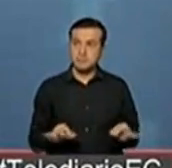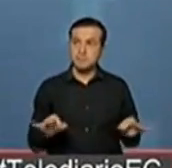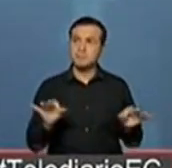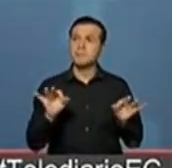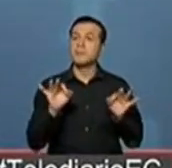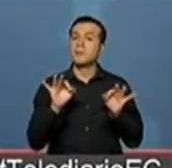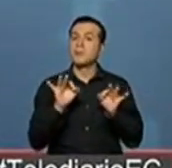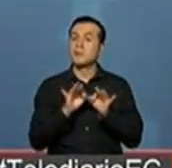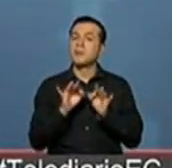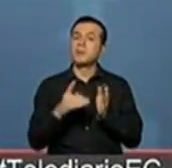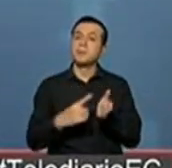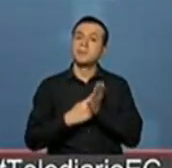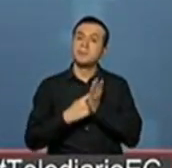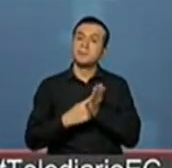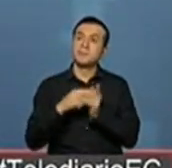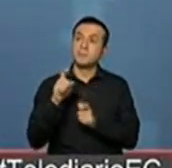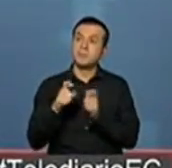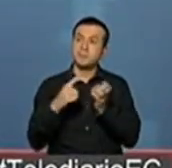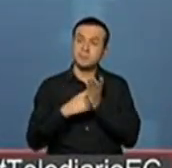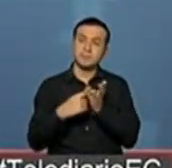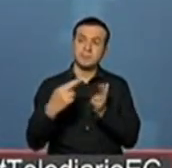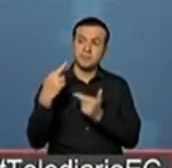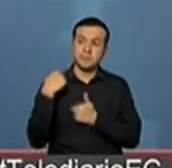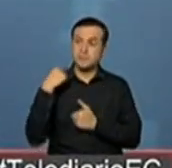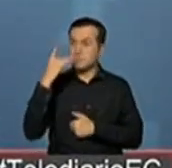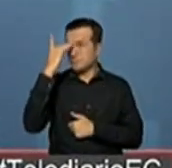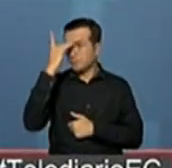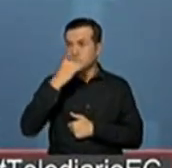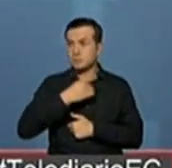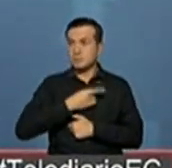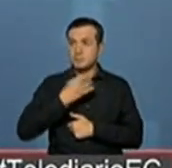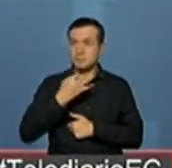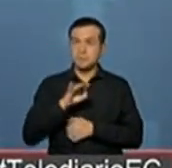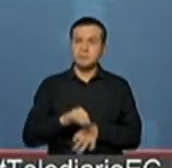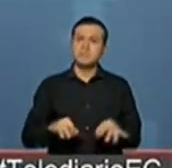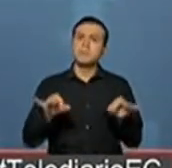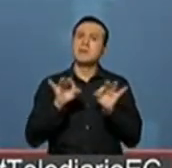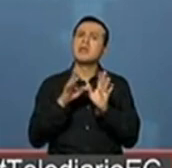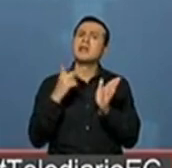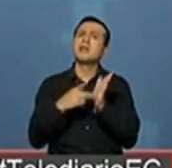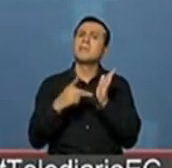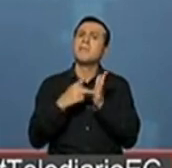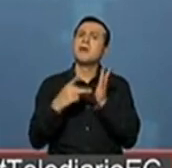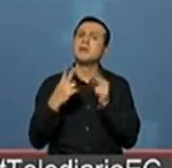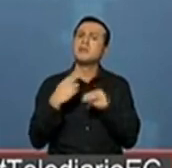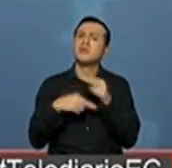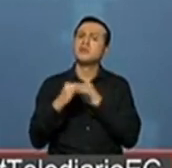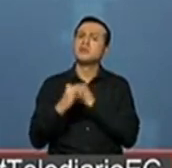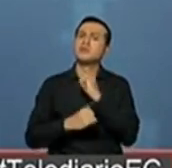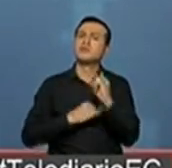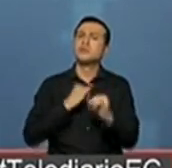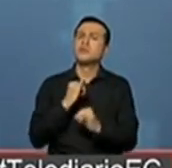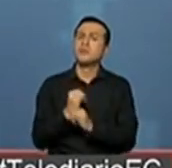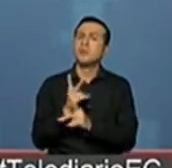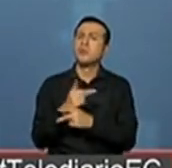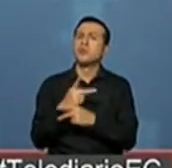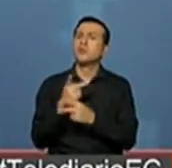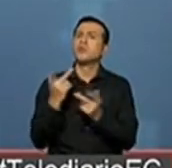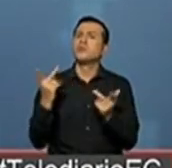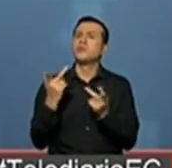estarán considerando quienes están a cargo de tomar decisiones fundamentales. ¿Qué pasa en el mercado internacional cuando baja la